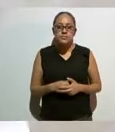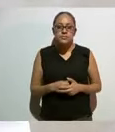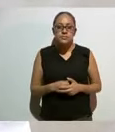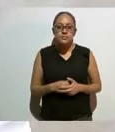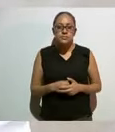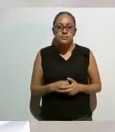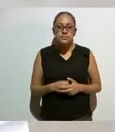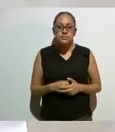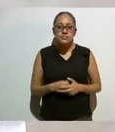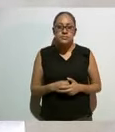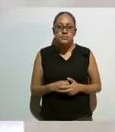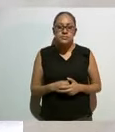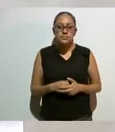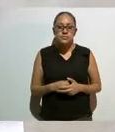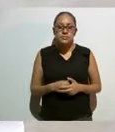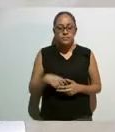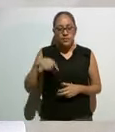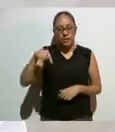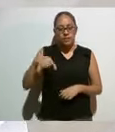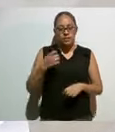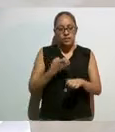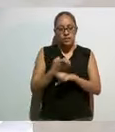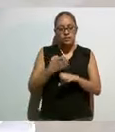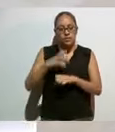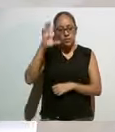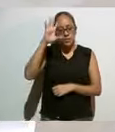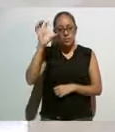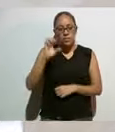aquí en Morelos.